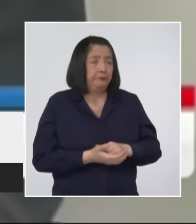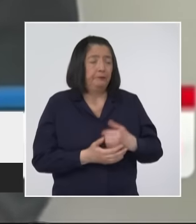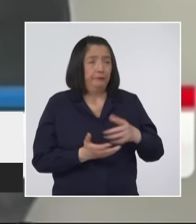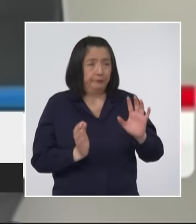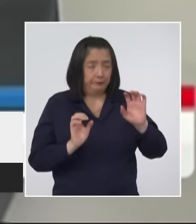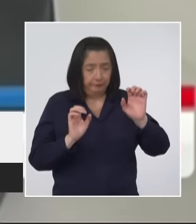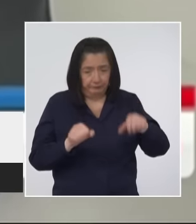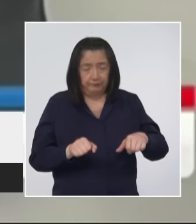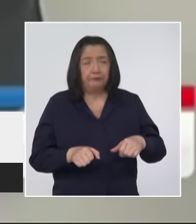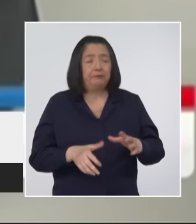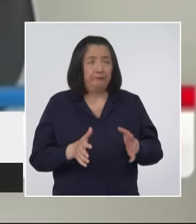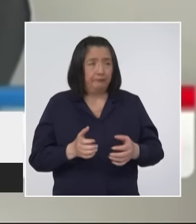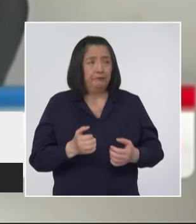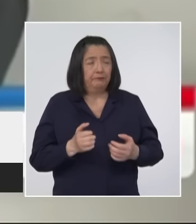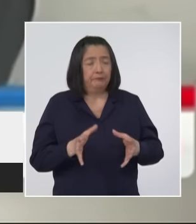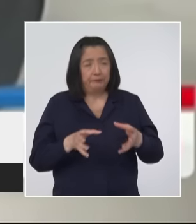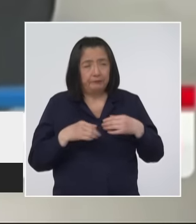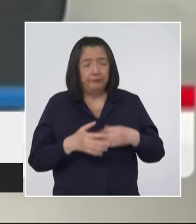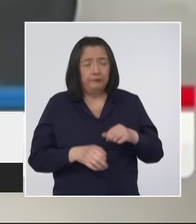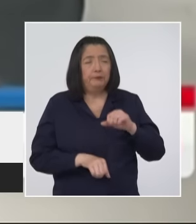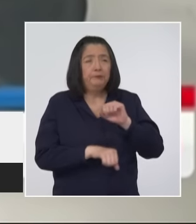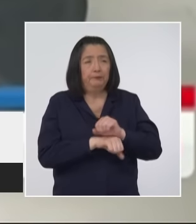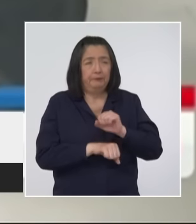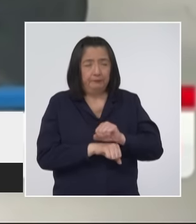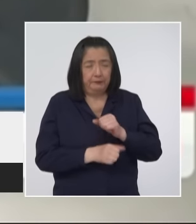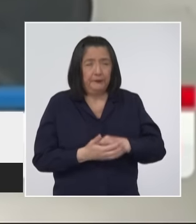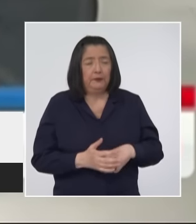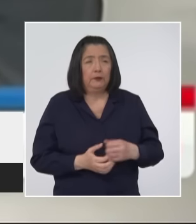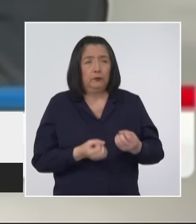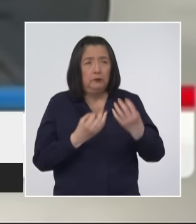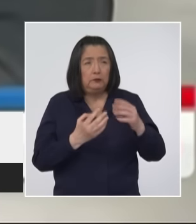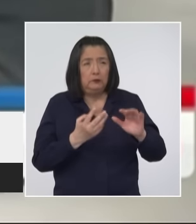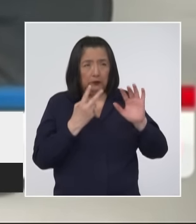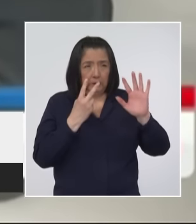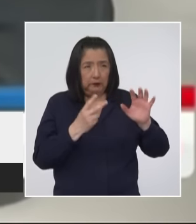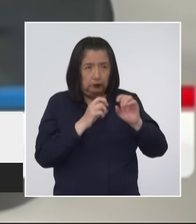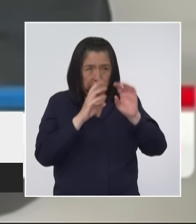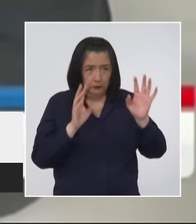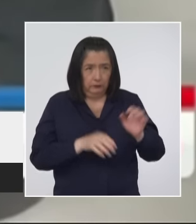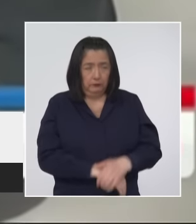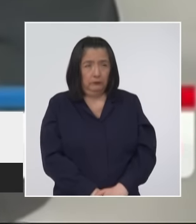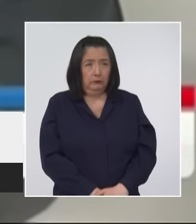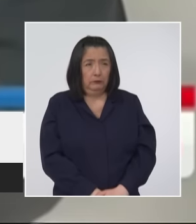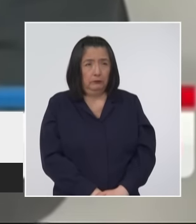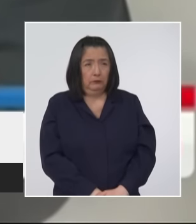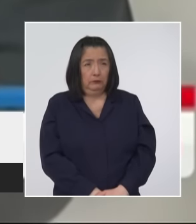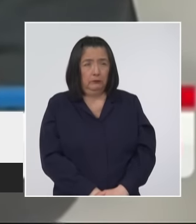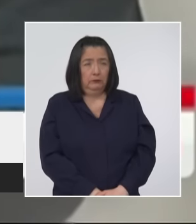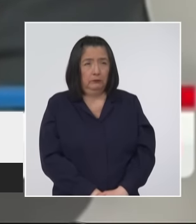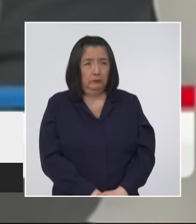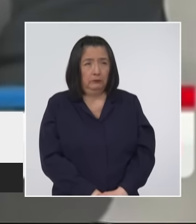declaró fundado este pedido de detención preliminar por el plazo de 7 días.